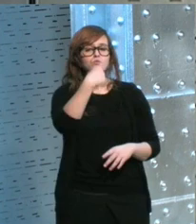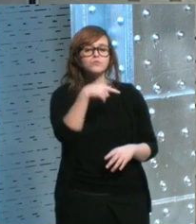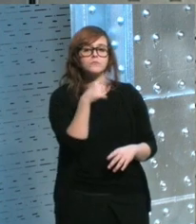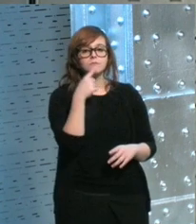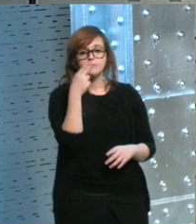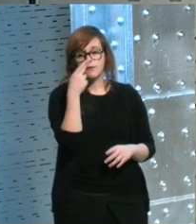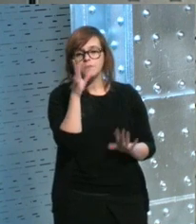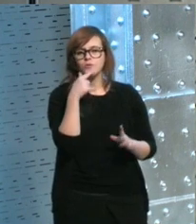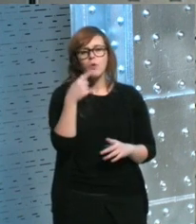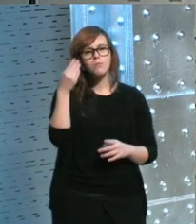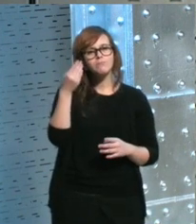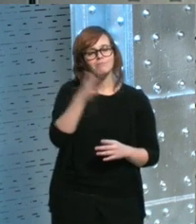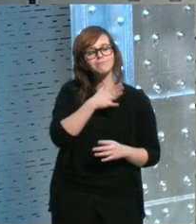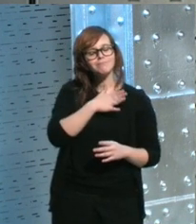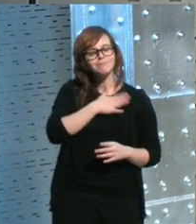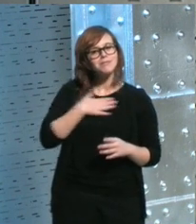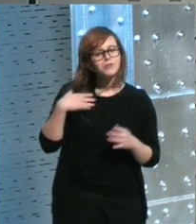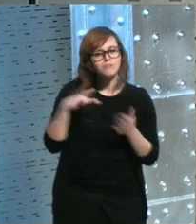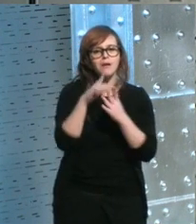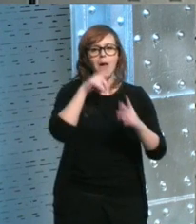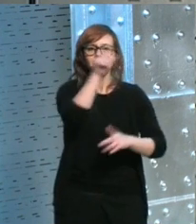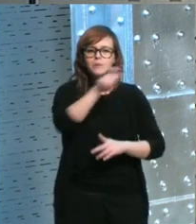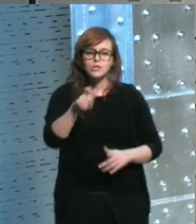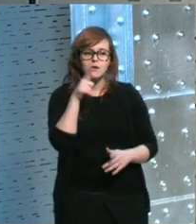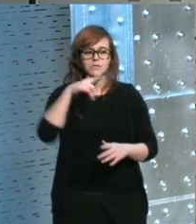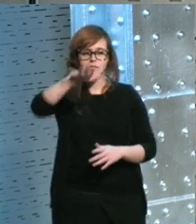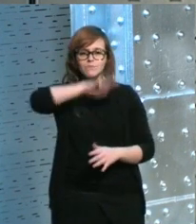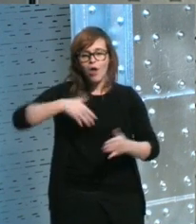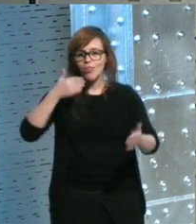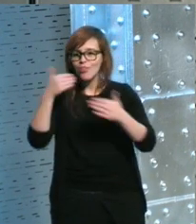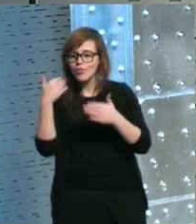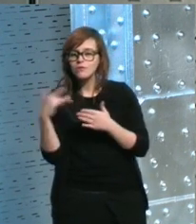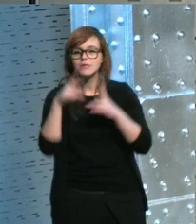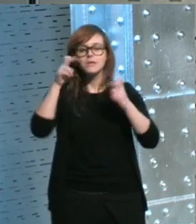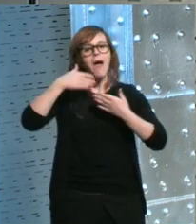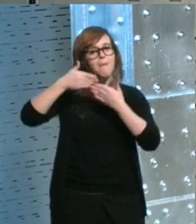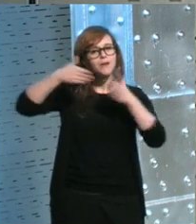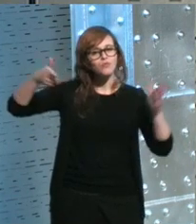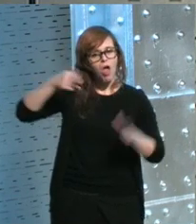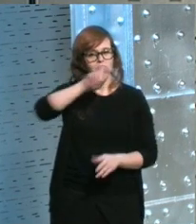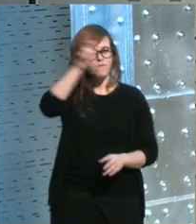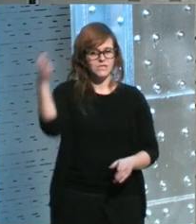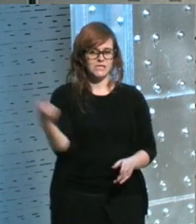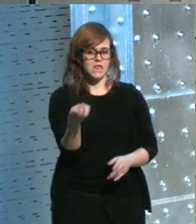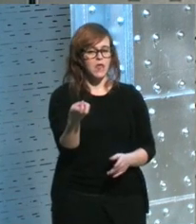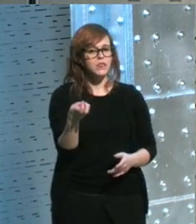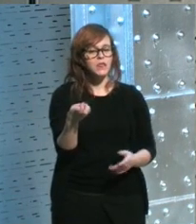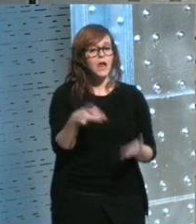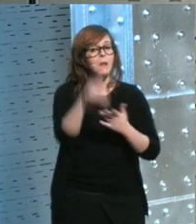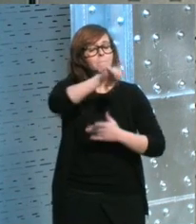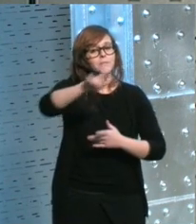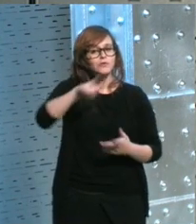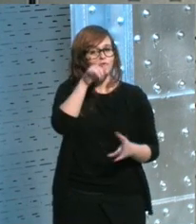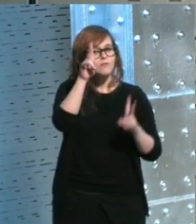los espacios. Entonces, en cuanto a, y siempre con la noción apertura, diversidad, en cuanto a la